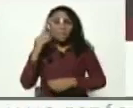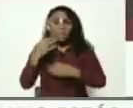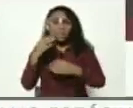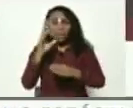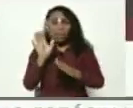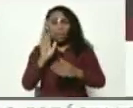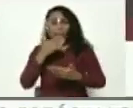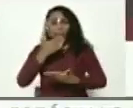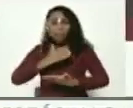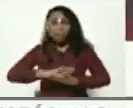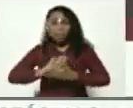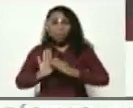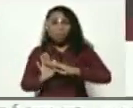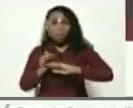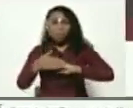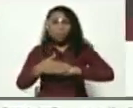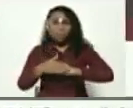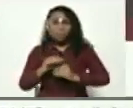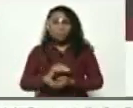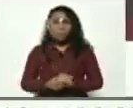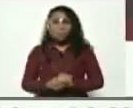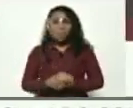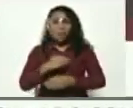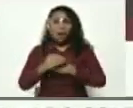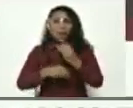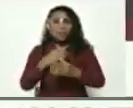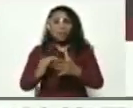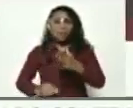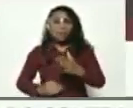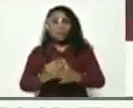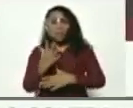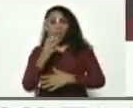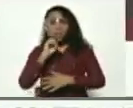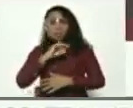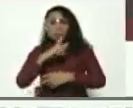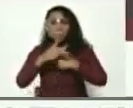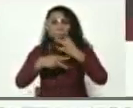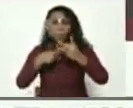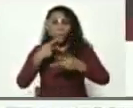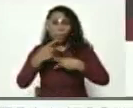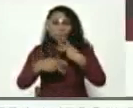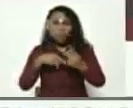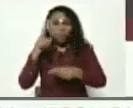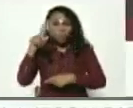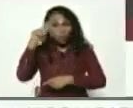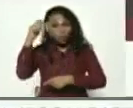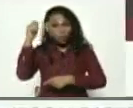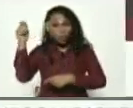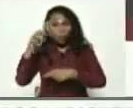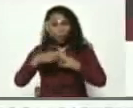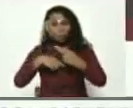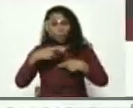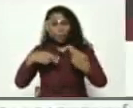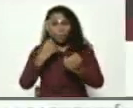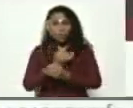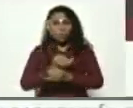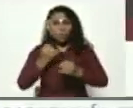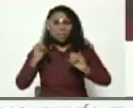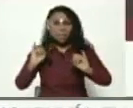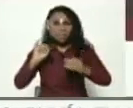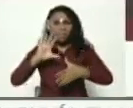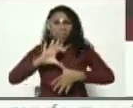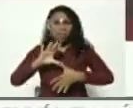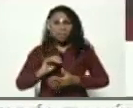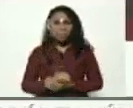y en el discurso de Angostura plantea los fundamentos histórico-políticos de su teoría revolucionaria de la independencia